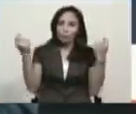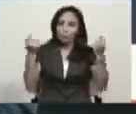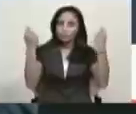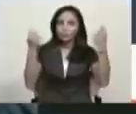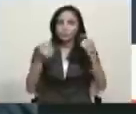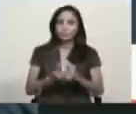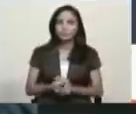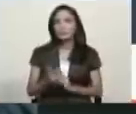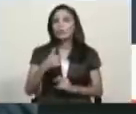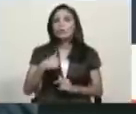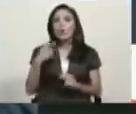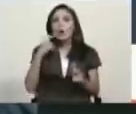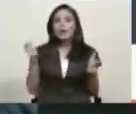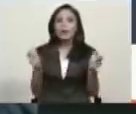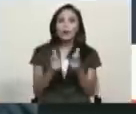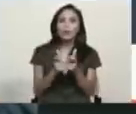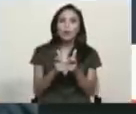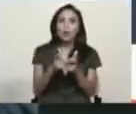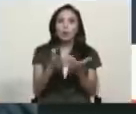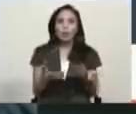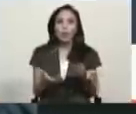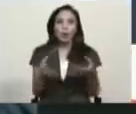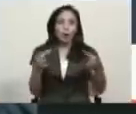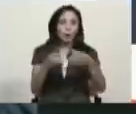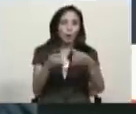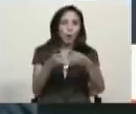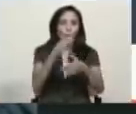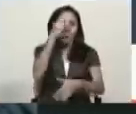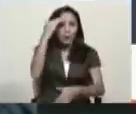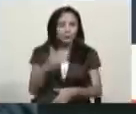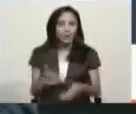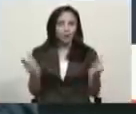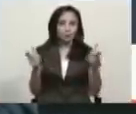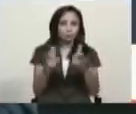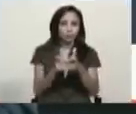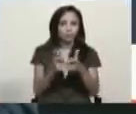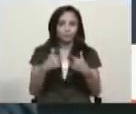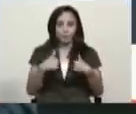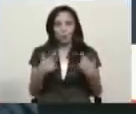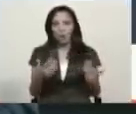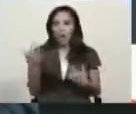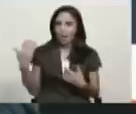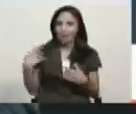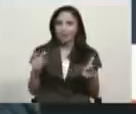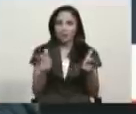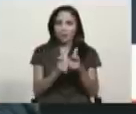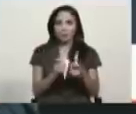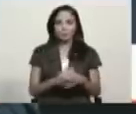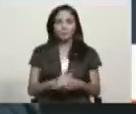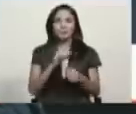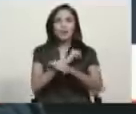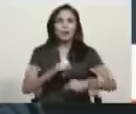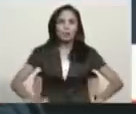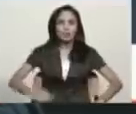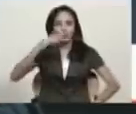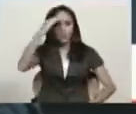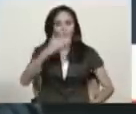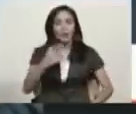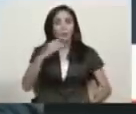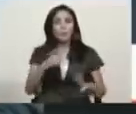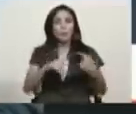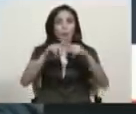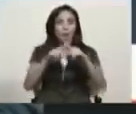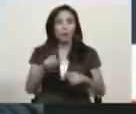Tuve una reunión ahorita con los comandantes de todas las unidades militares tácticas y estratégicas de la Fuerza Armada. Más de 1000